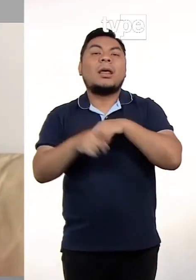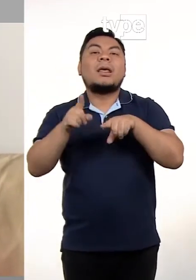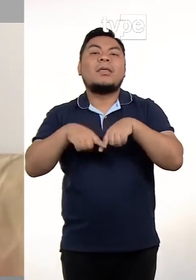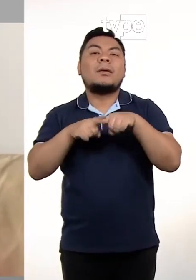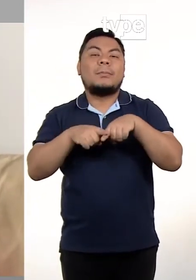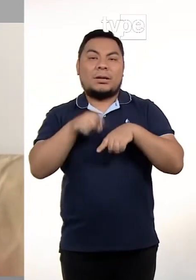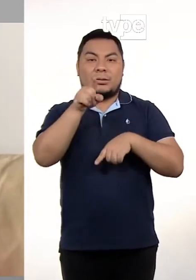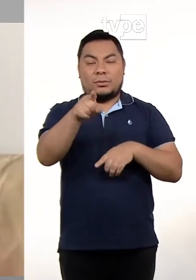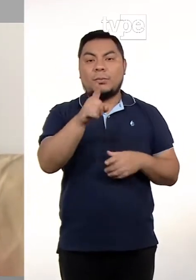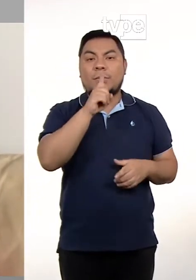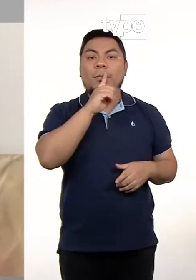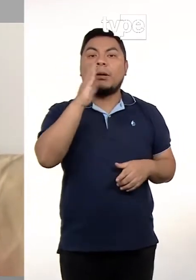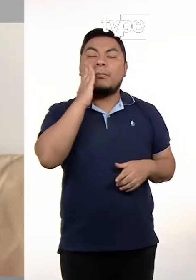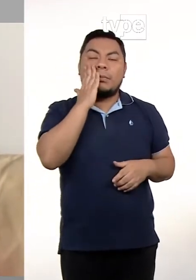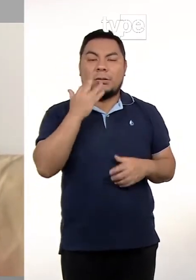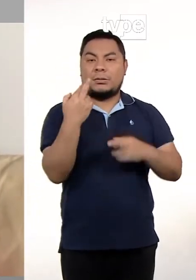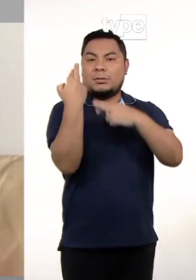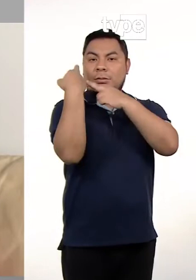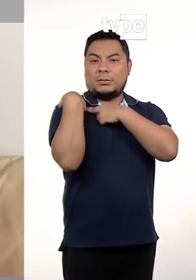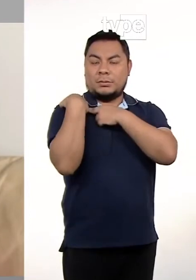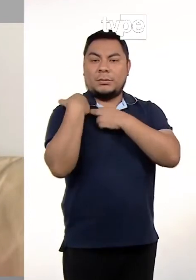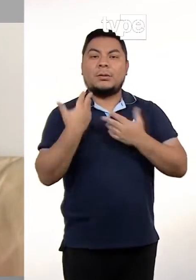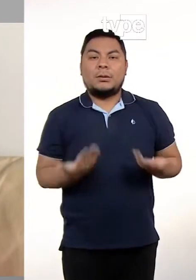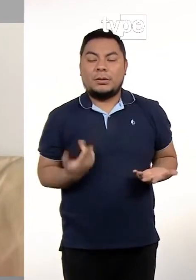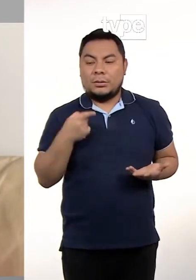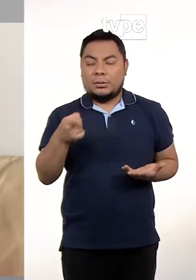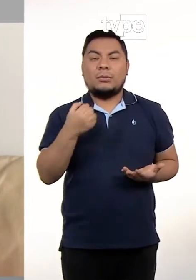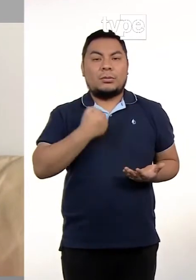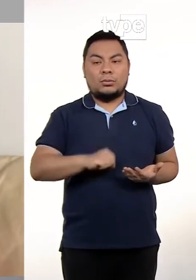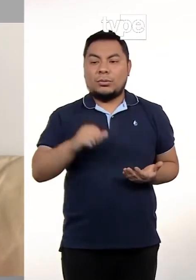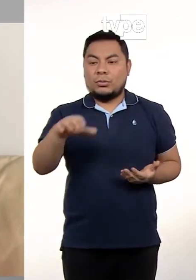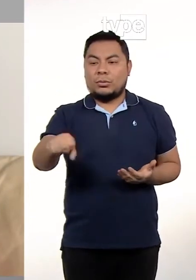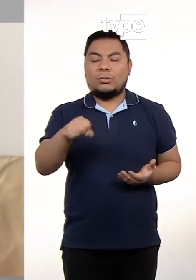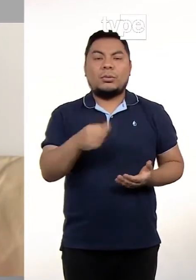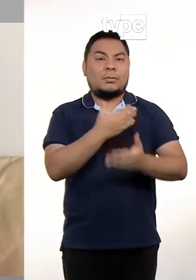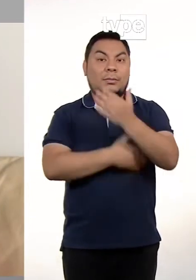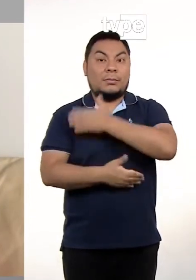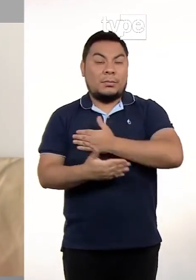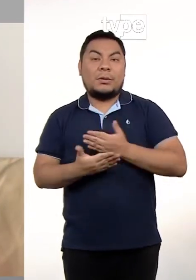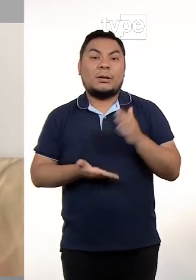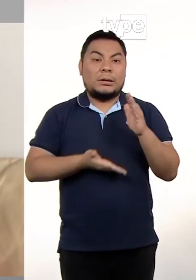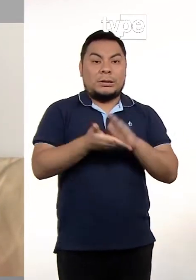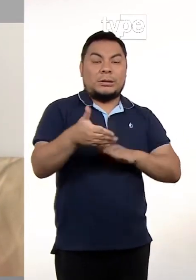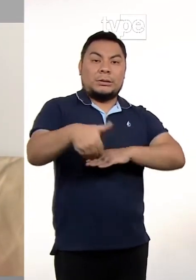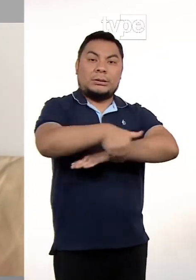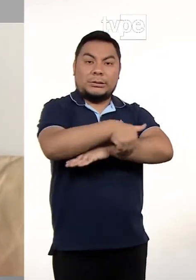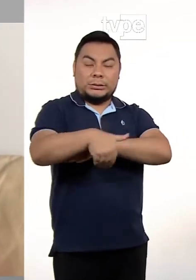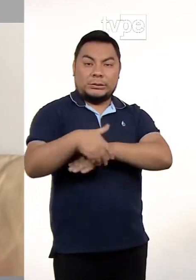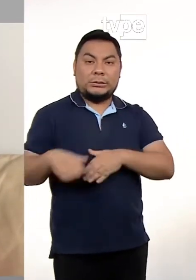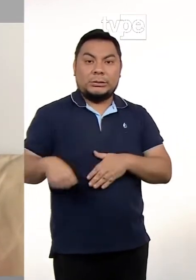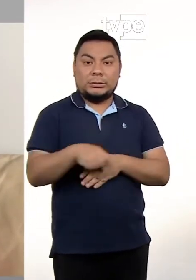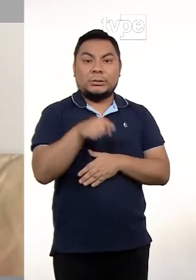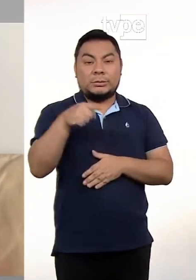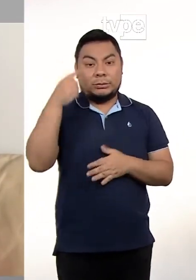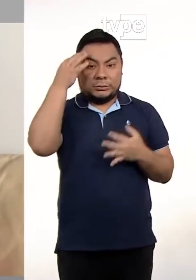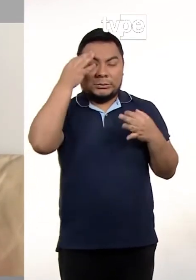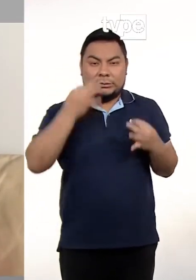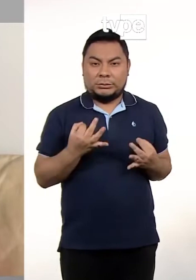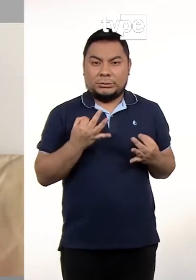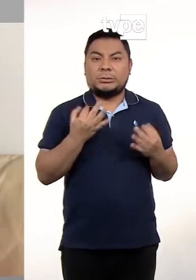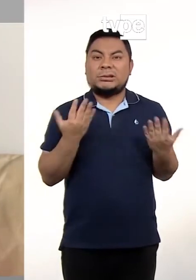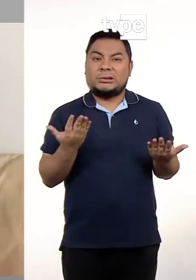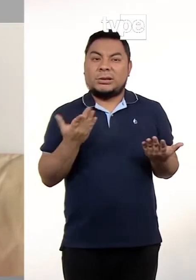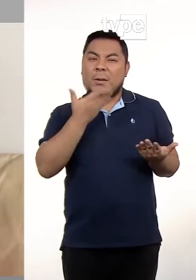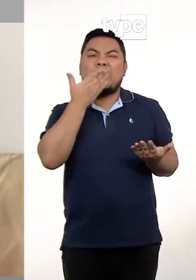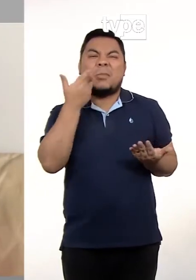ser adecuadamente manejado por cada uno de los papás y las mamás. Y se puede tomar la